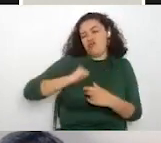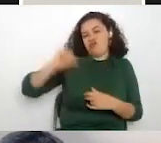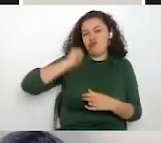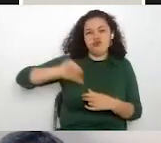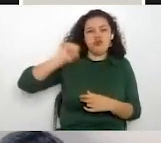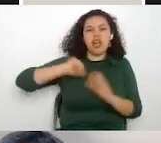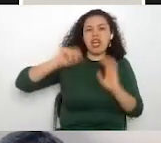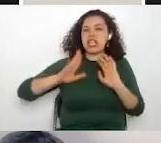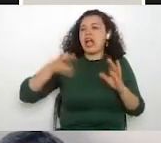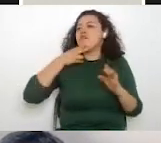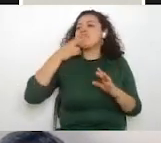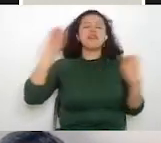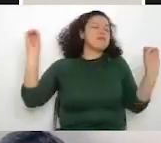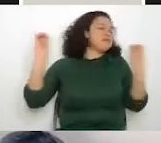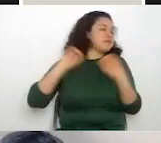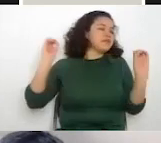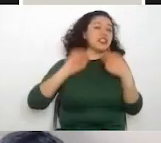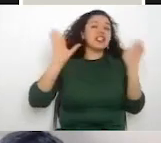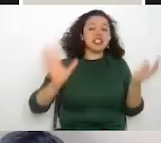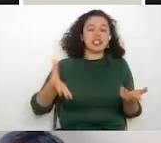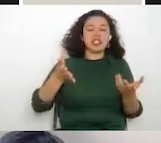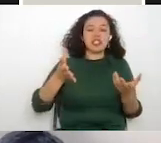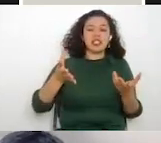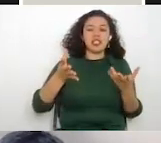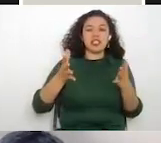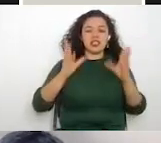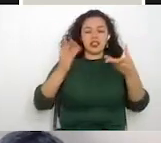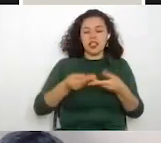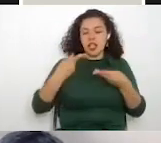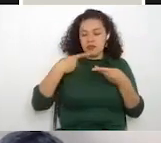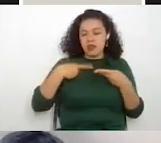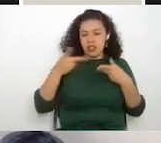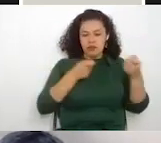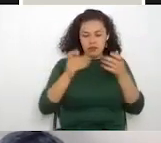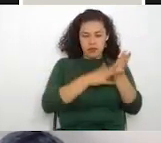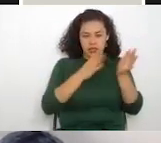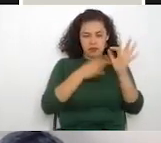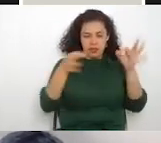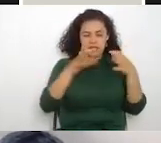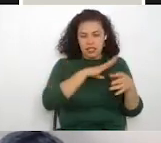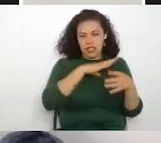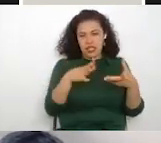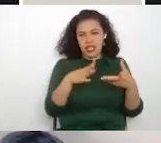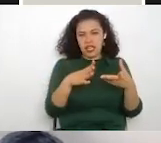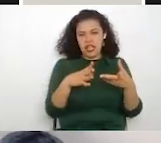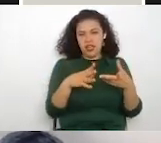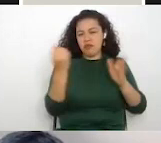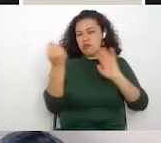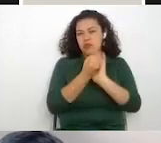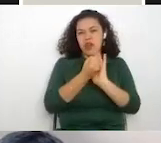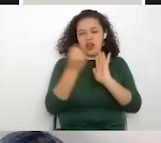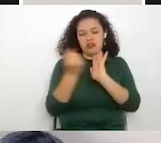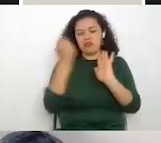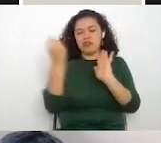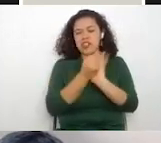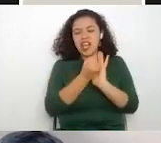no vigentes, y esas versiones, pues la persona responsable del control de documentos generalmente le puede poner un